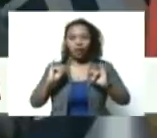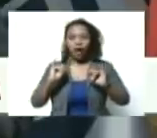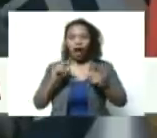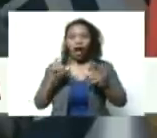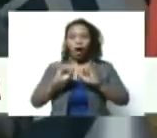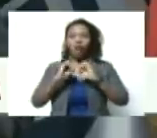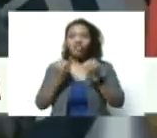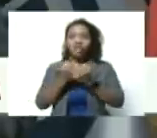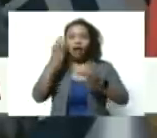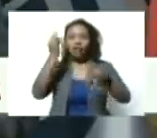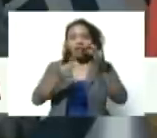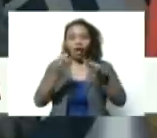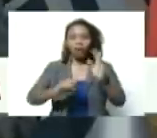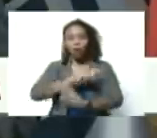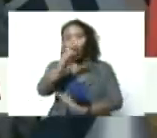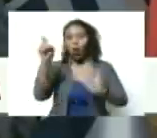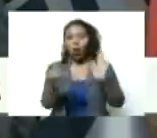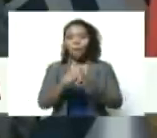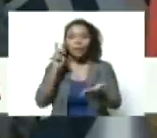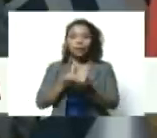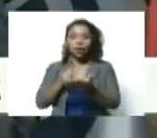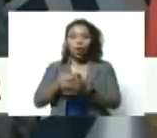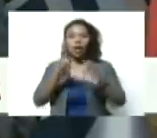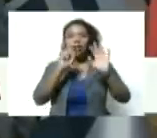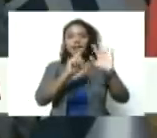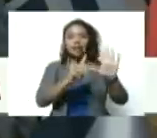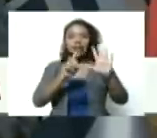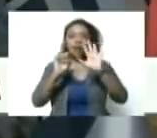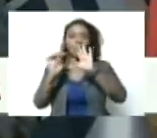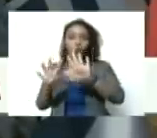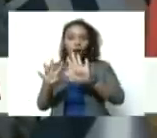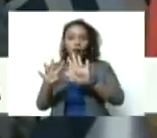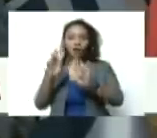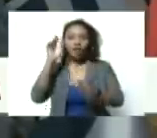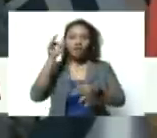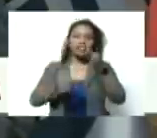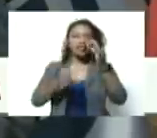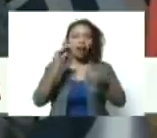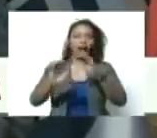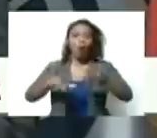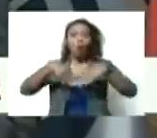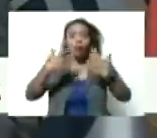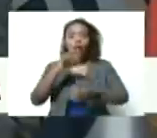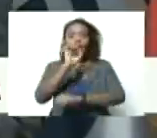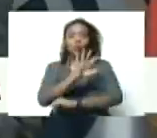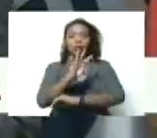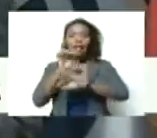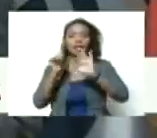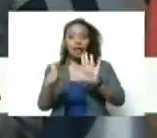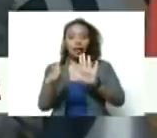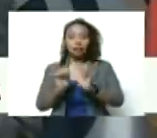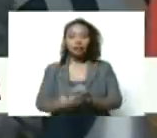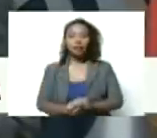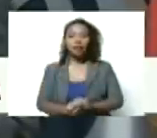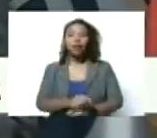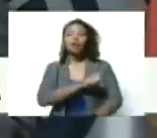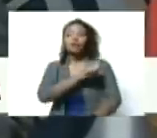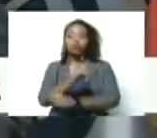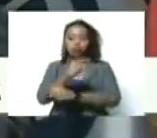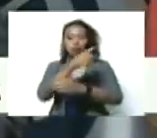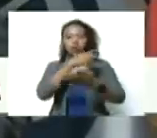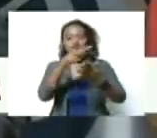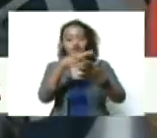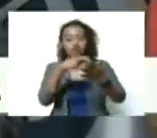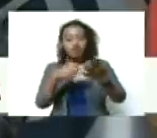fiscales. En total se postularon 69 fiscales provisorios, de los cuales 56 cumplieron los requisitos